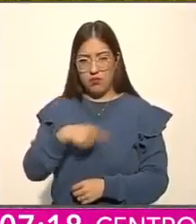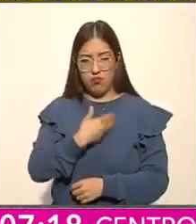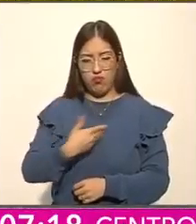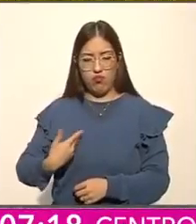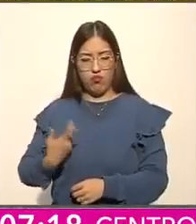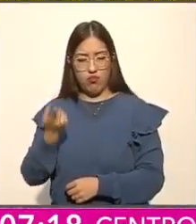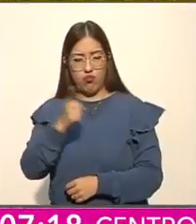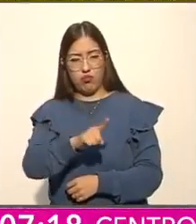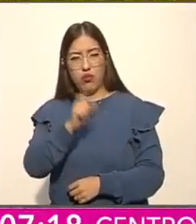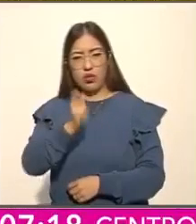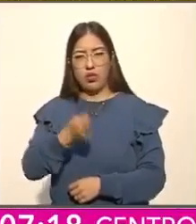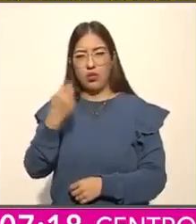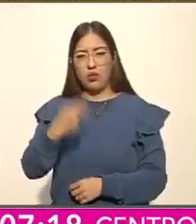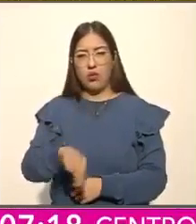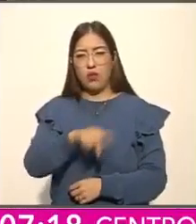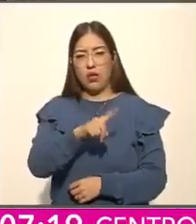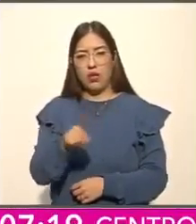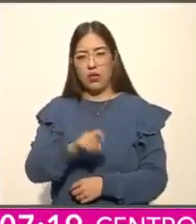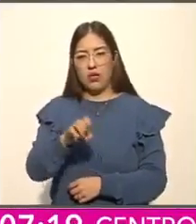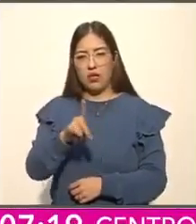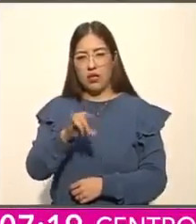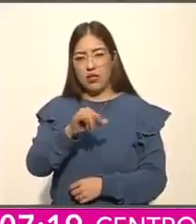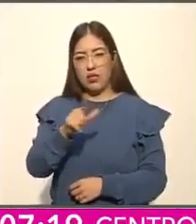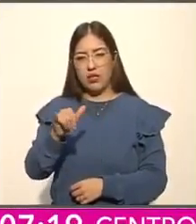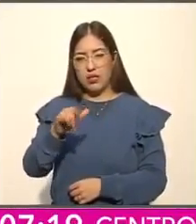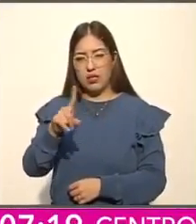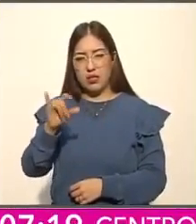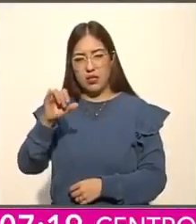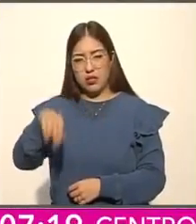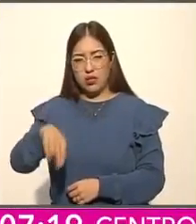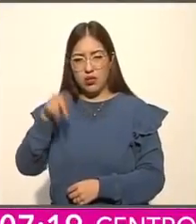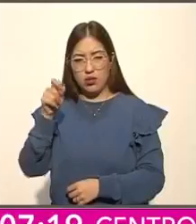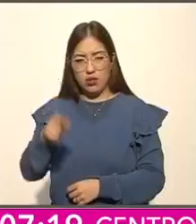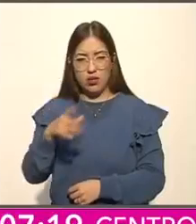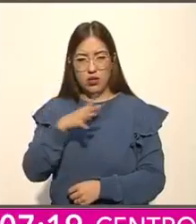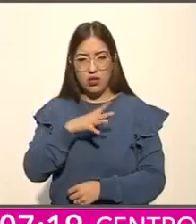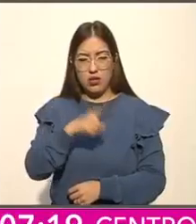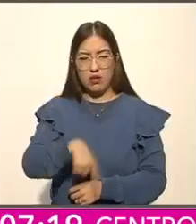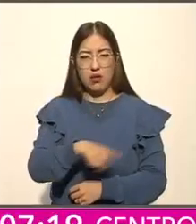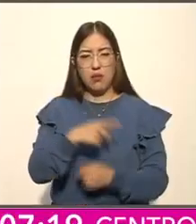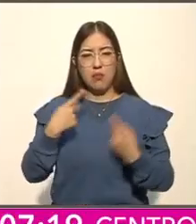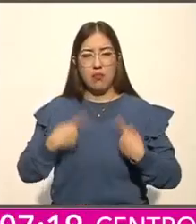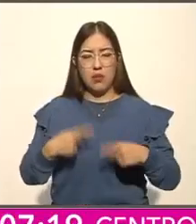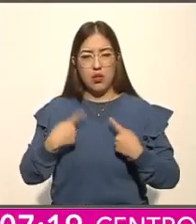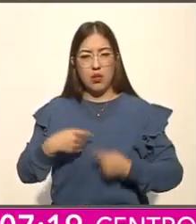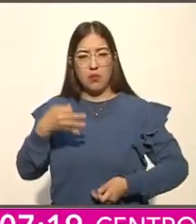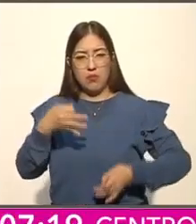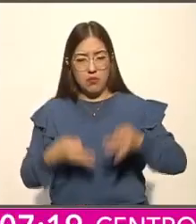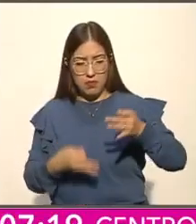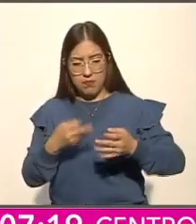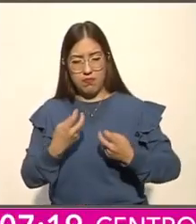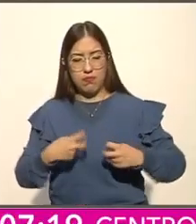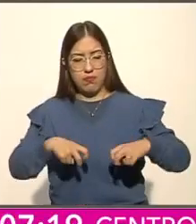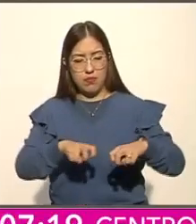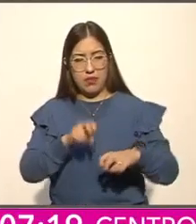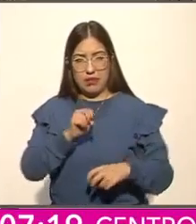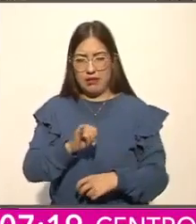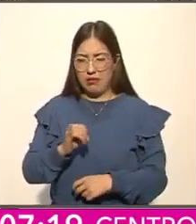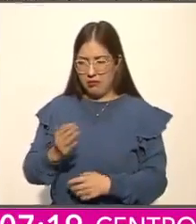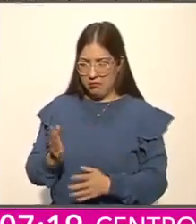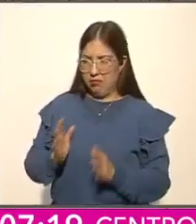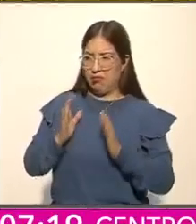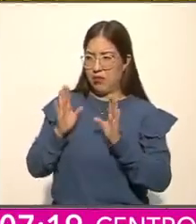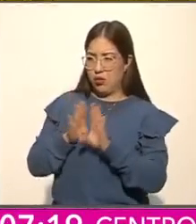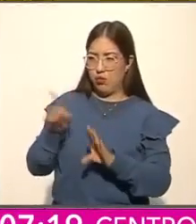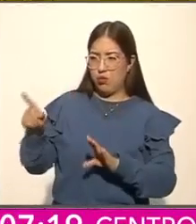llamada sedillización de la Corte, es decir, ministros y ministras que respondieran al recién llegado